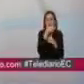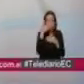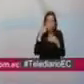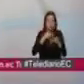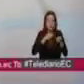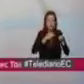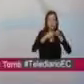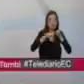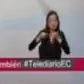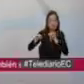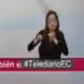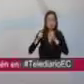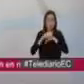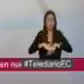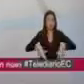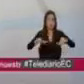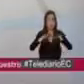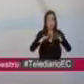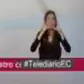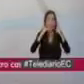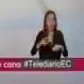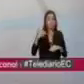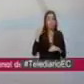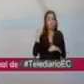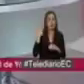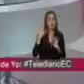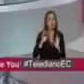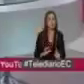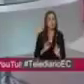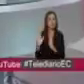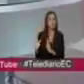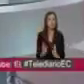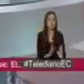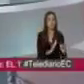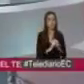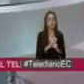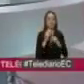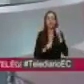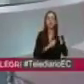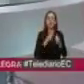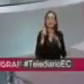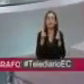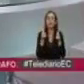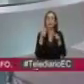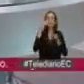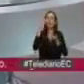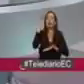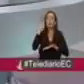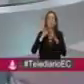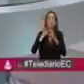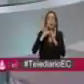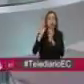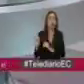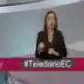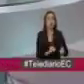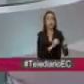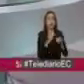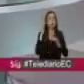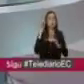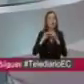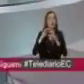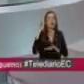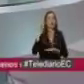gasto corriente en general tenemos espacio para salir adelante de forma general de qué monto podríamos estar hablando que podrían reorganizar las universidades es